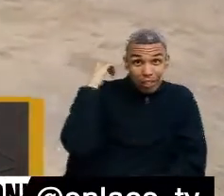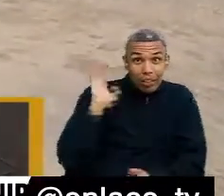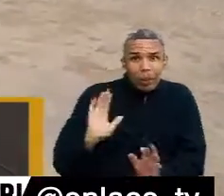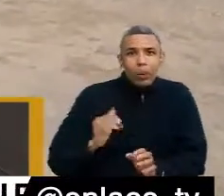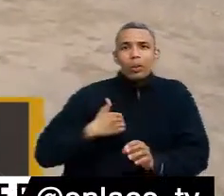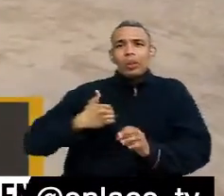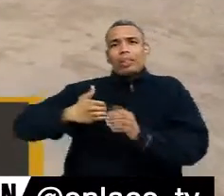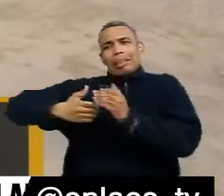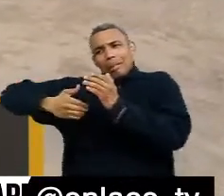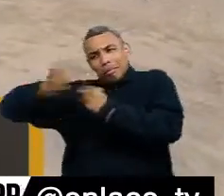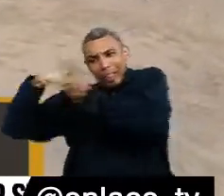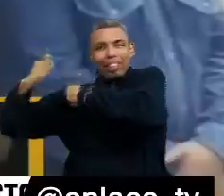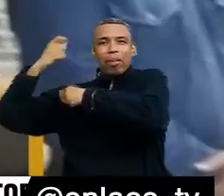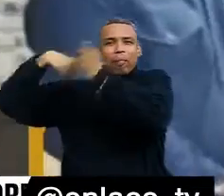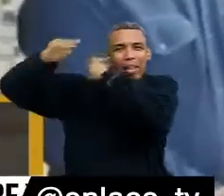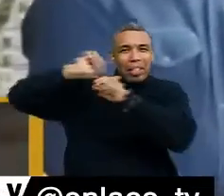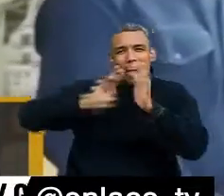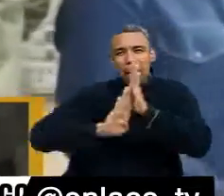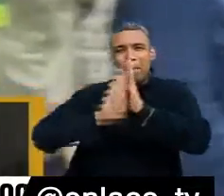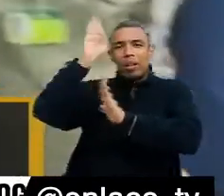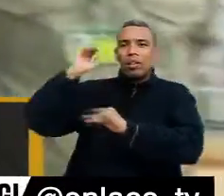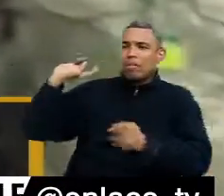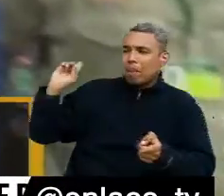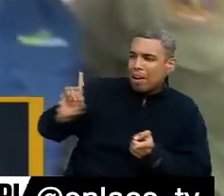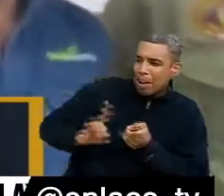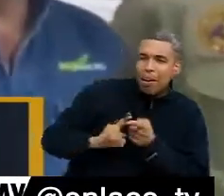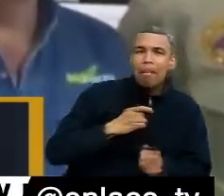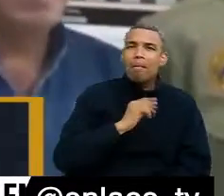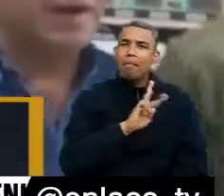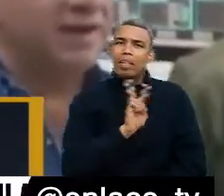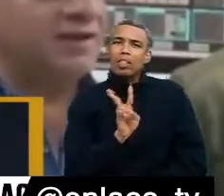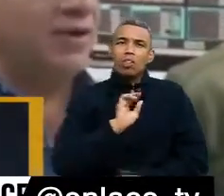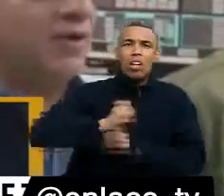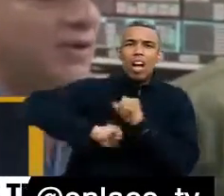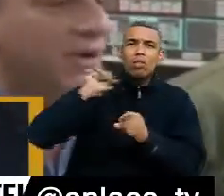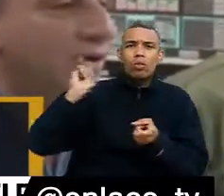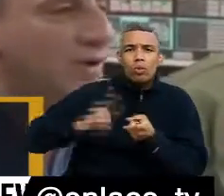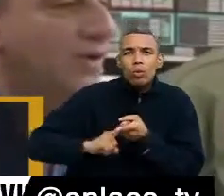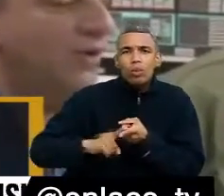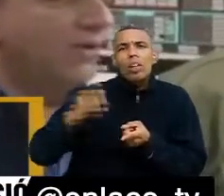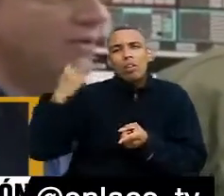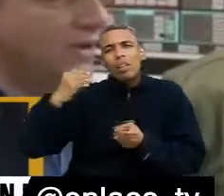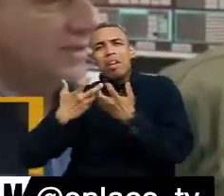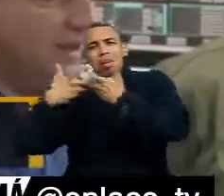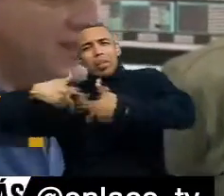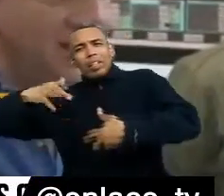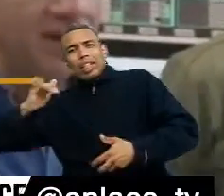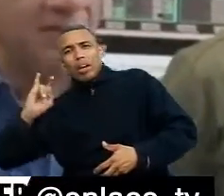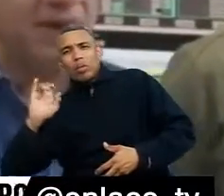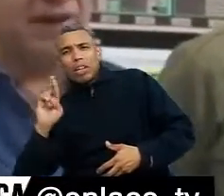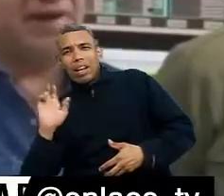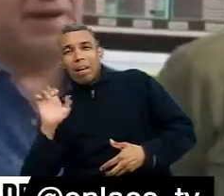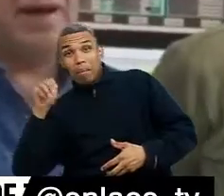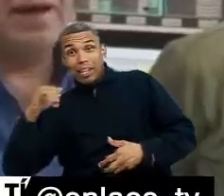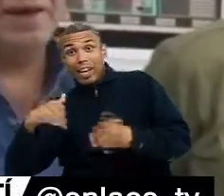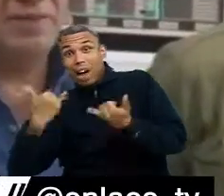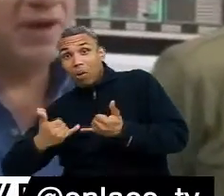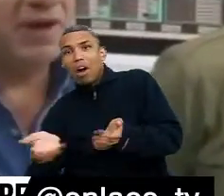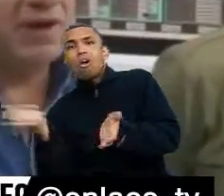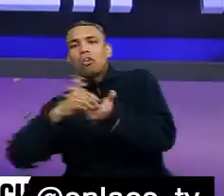se ejecutó este contrato de asociación con Tauramena. Hoy será operado directamente por la compañía de petróleos más grande del